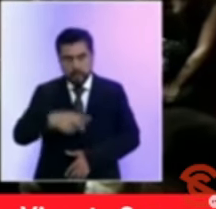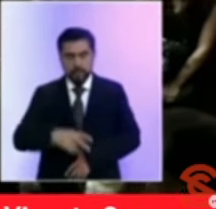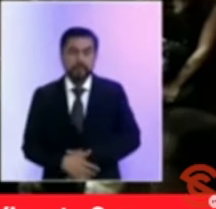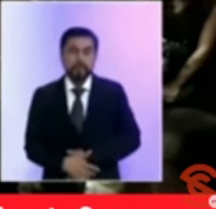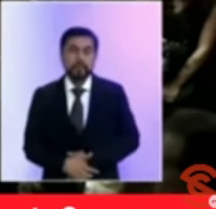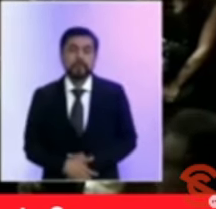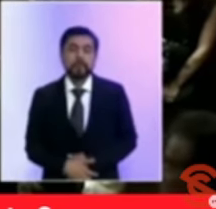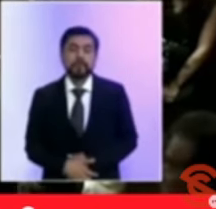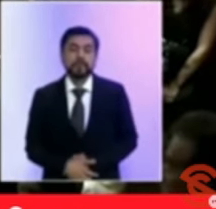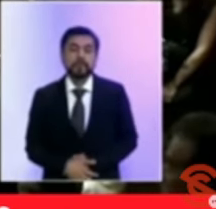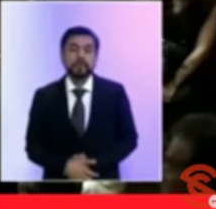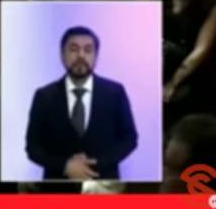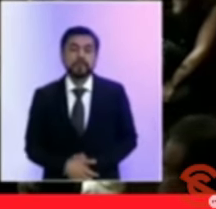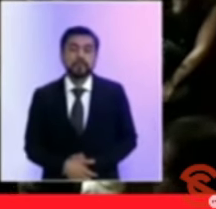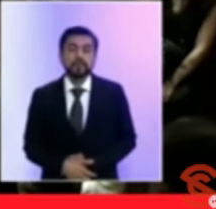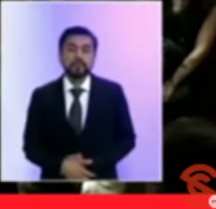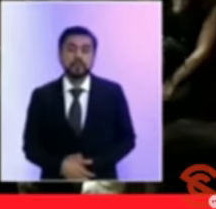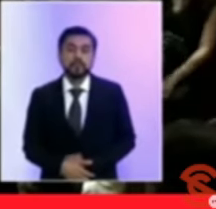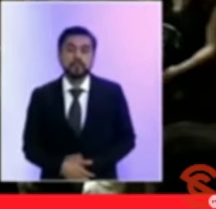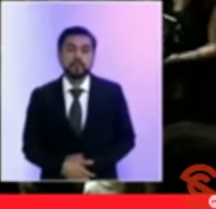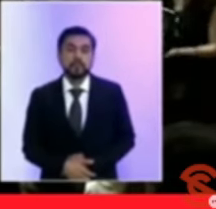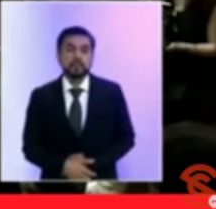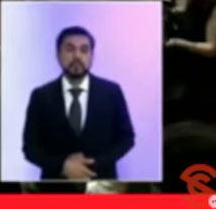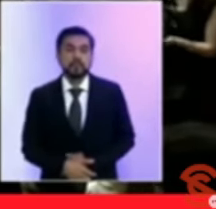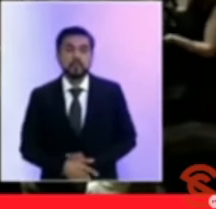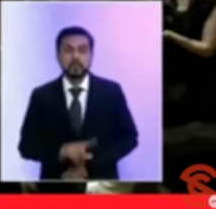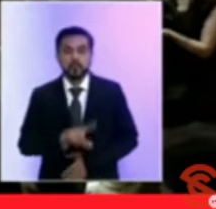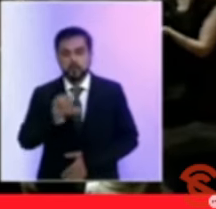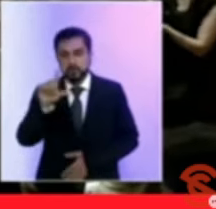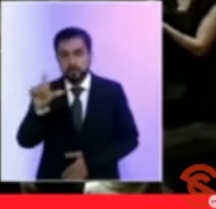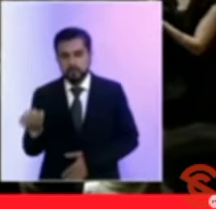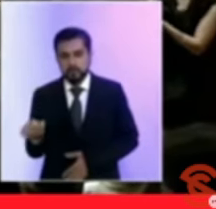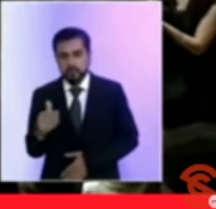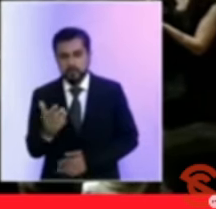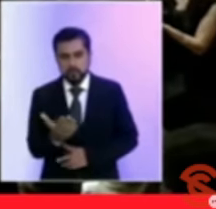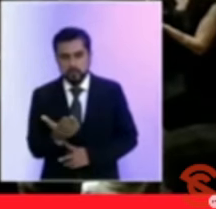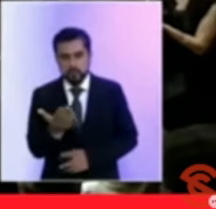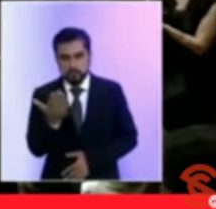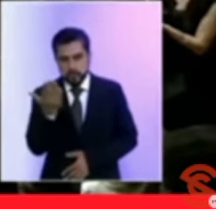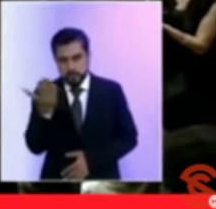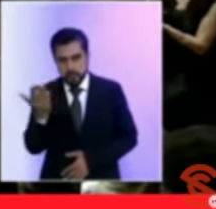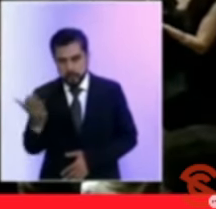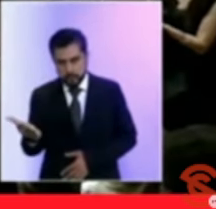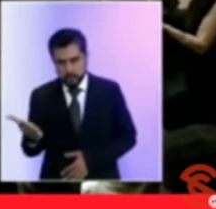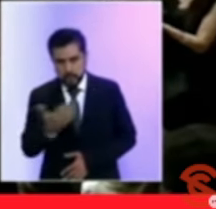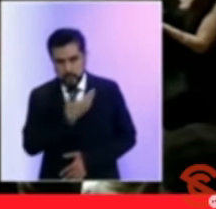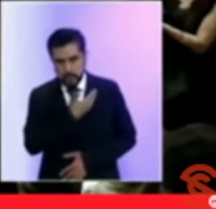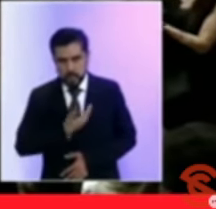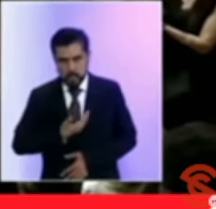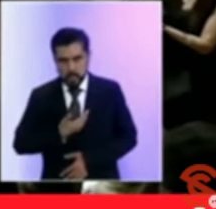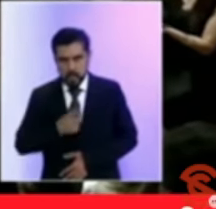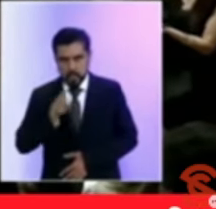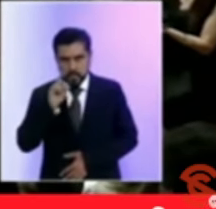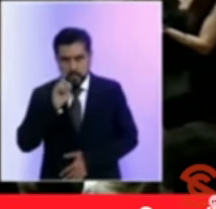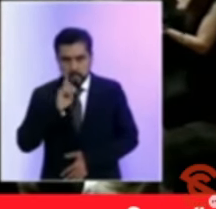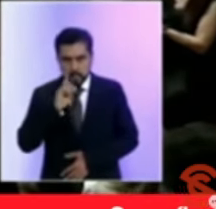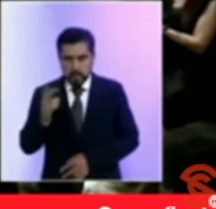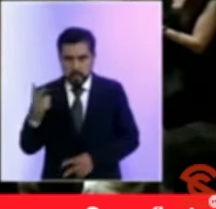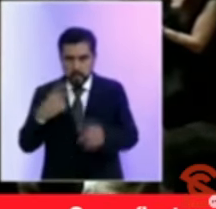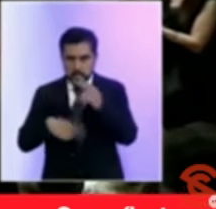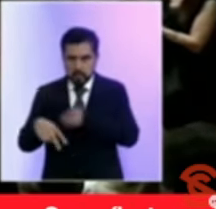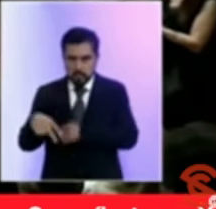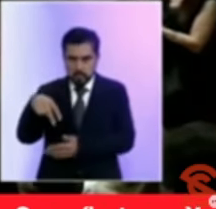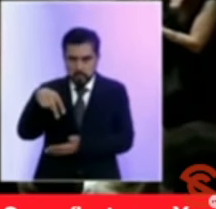Mexicanos y posteriormente le solicitaría a la presidenta electa subir a este